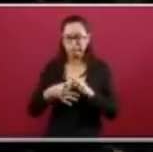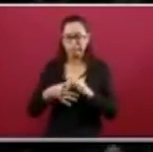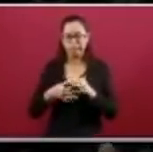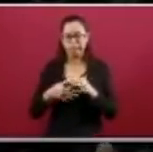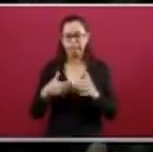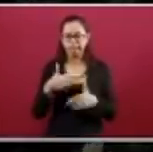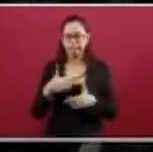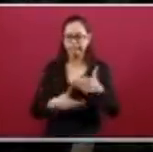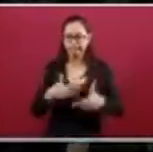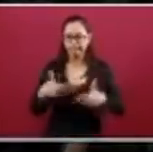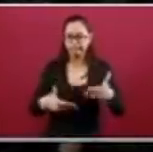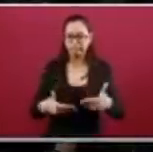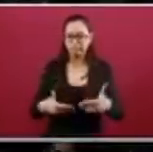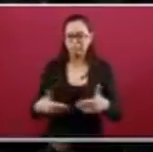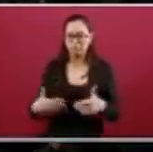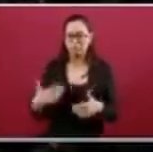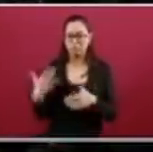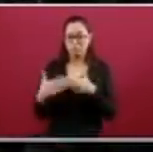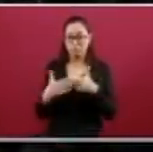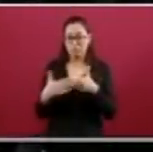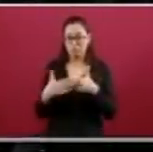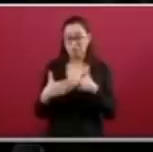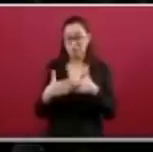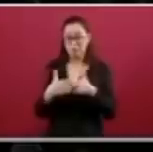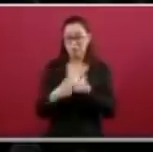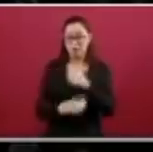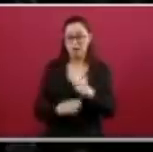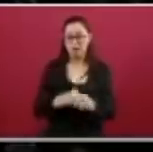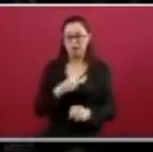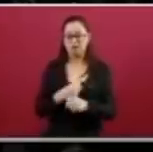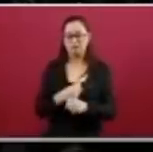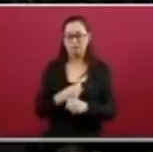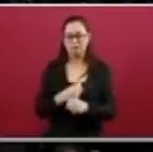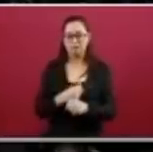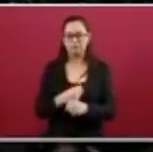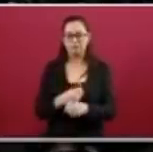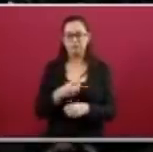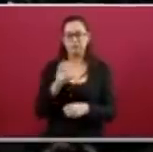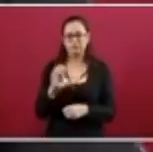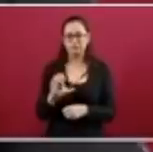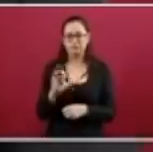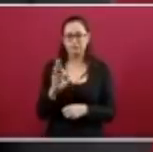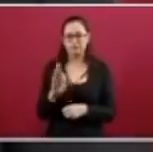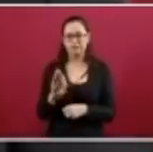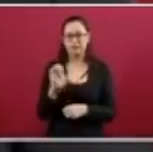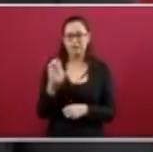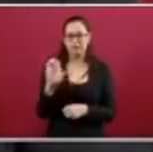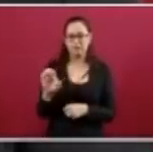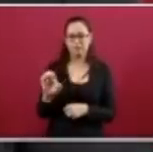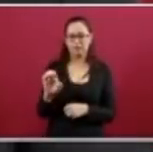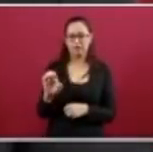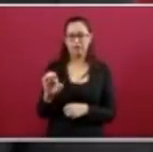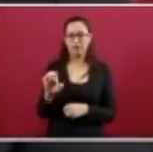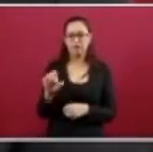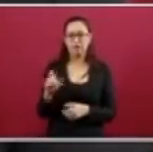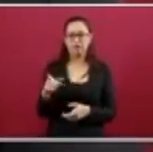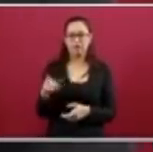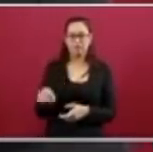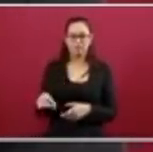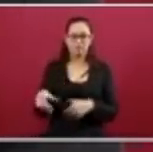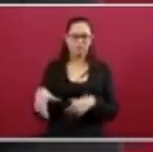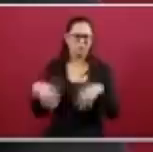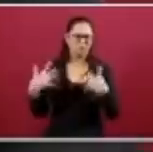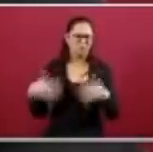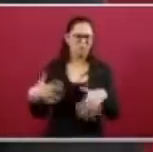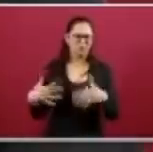unos cuantos años la Comisión Federal de Electricidad, esta empresa histórica